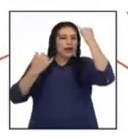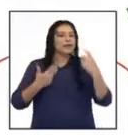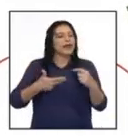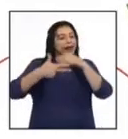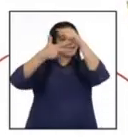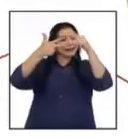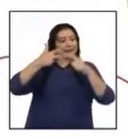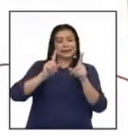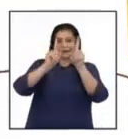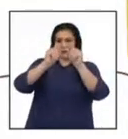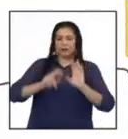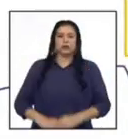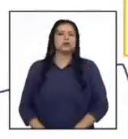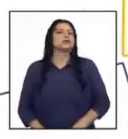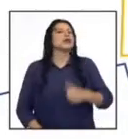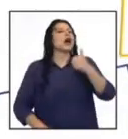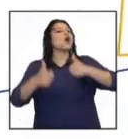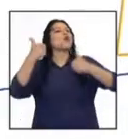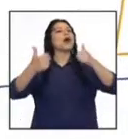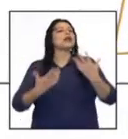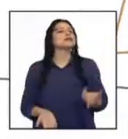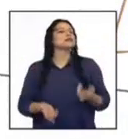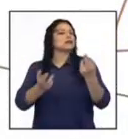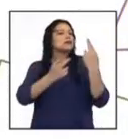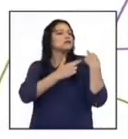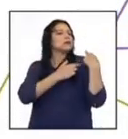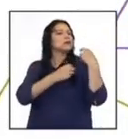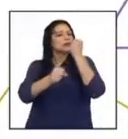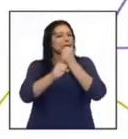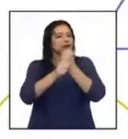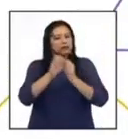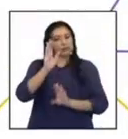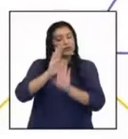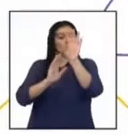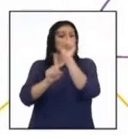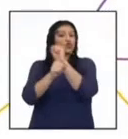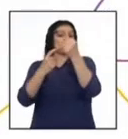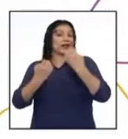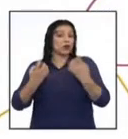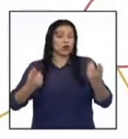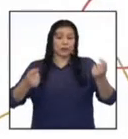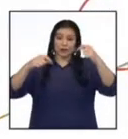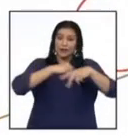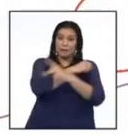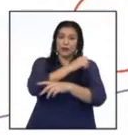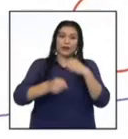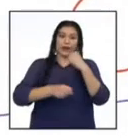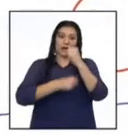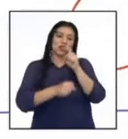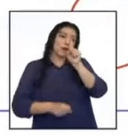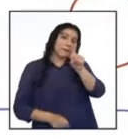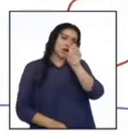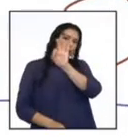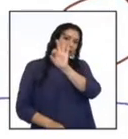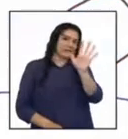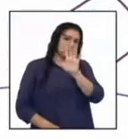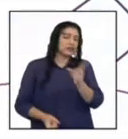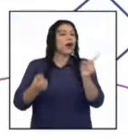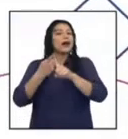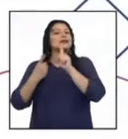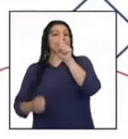premisas ante la pregunta: ¿cuál ha sido el papel de las mujeres en el desarrollo socioeconómico de nuestro país entre 1955